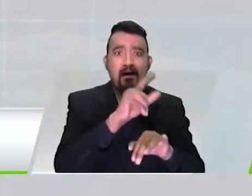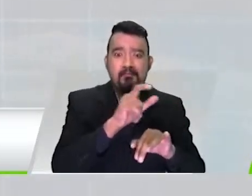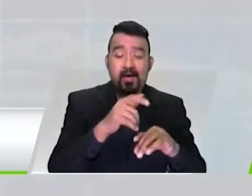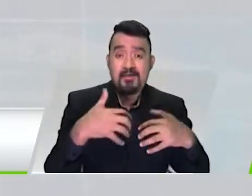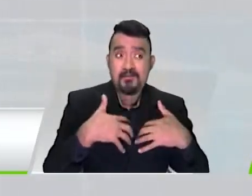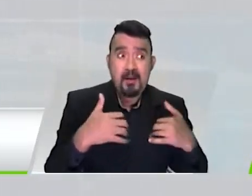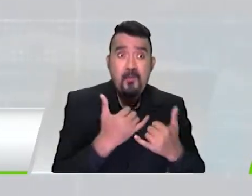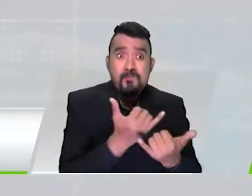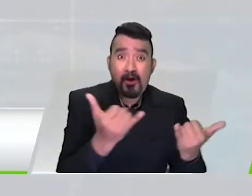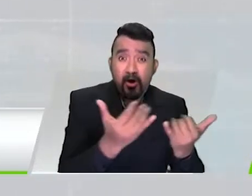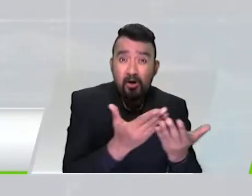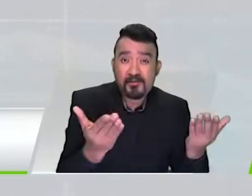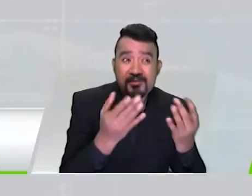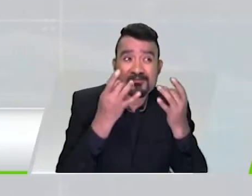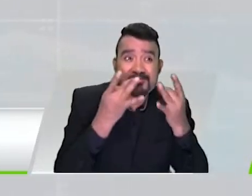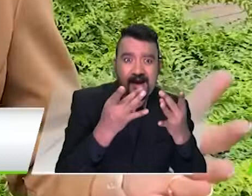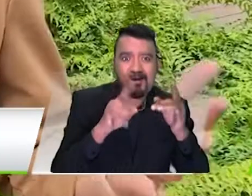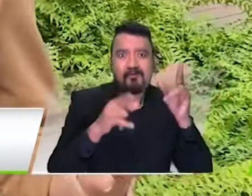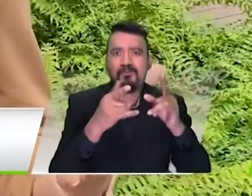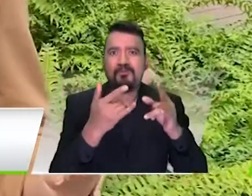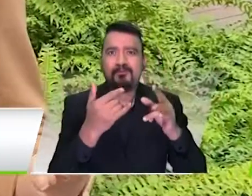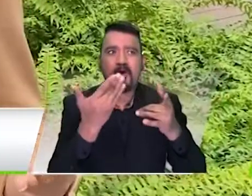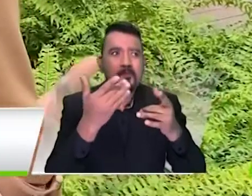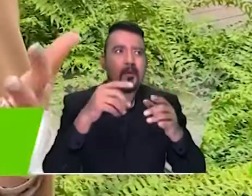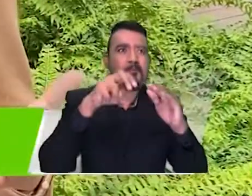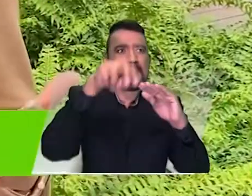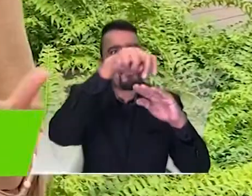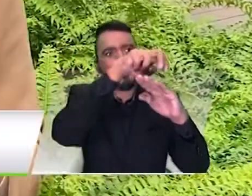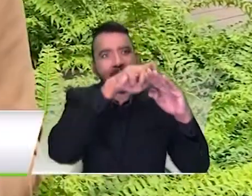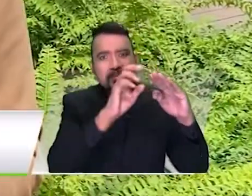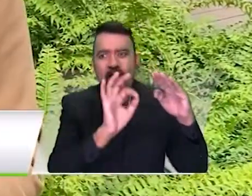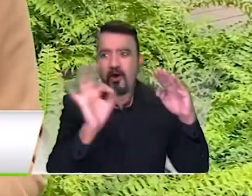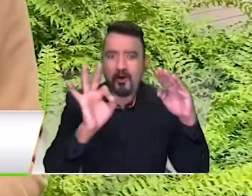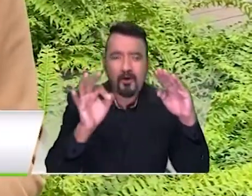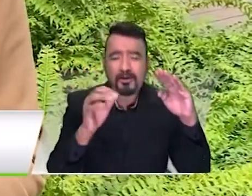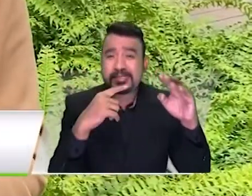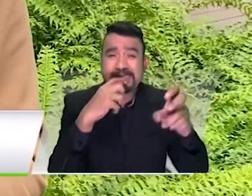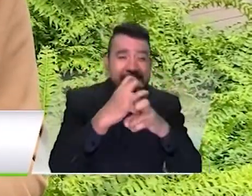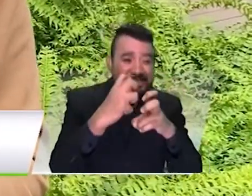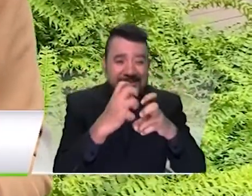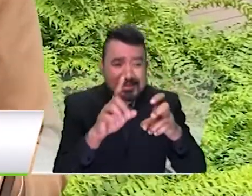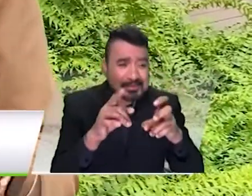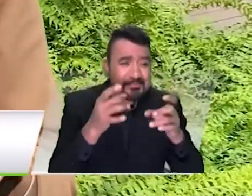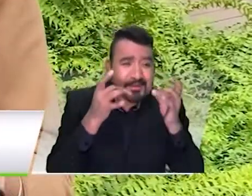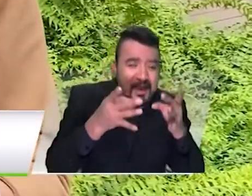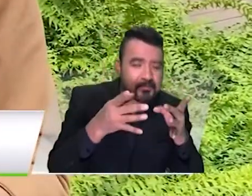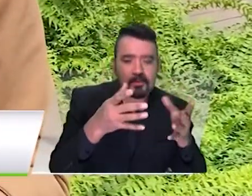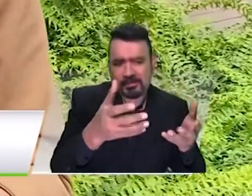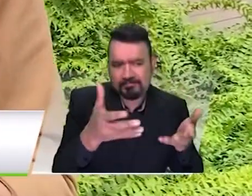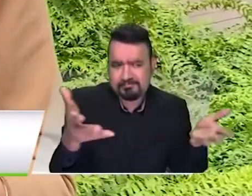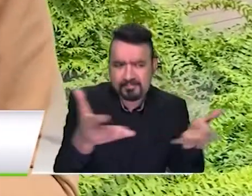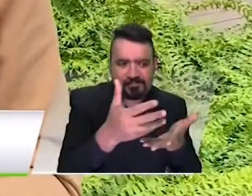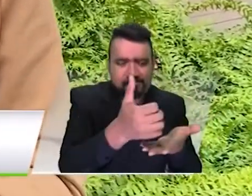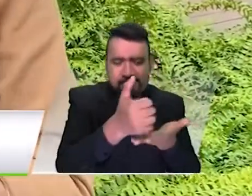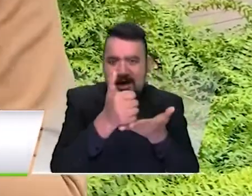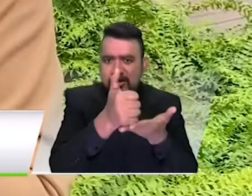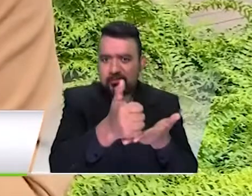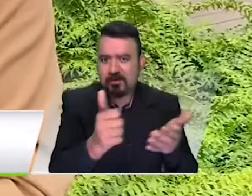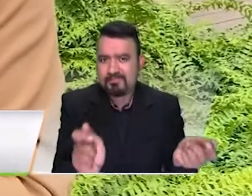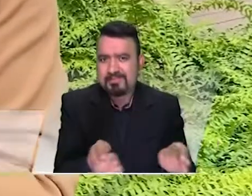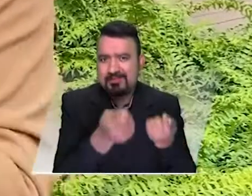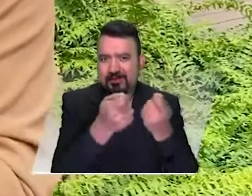registrado emergencias que involucran animales. Trabajamos de manera articulada con las autoridades ambientales para darles un